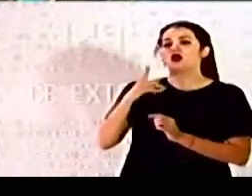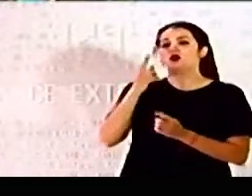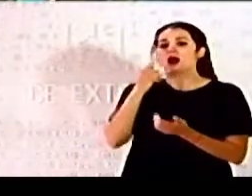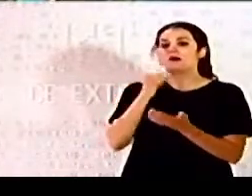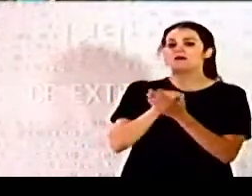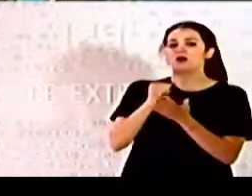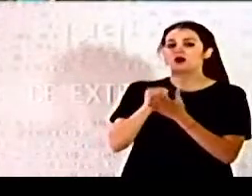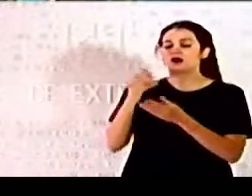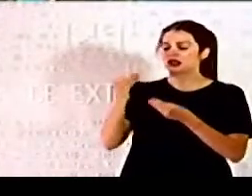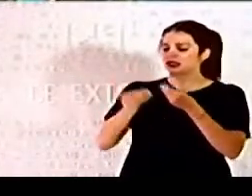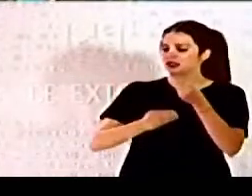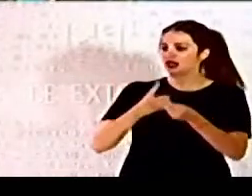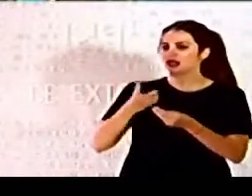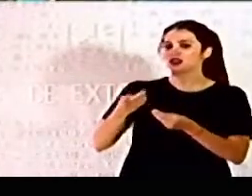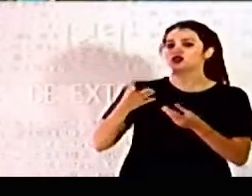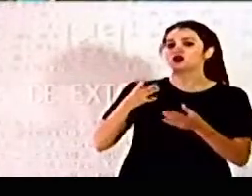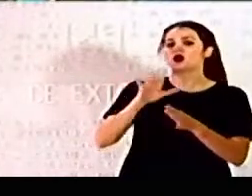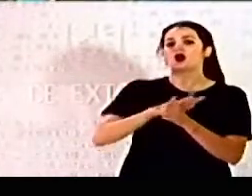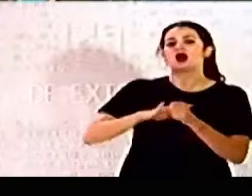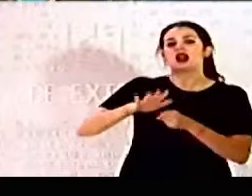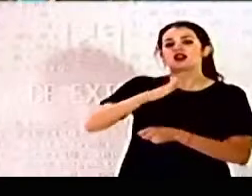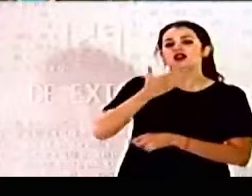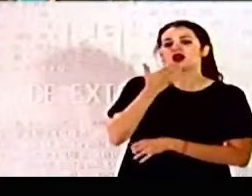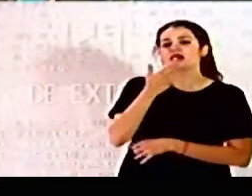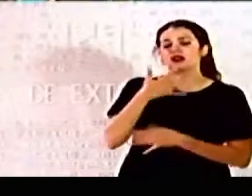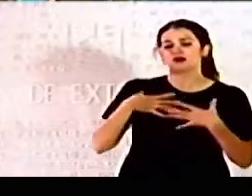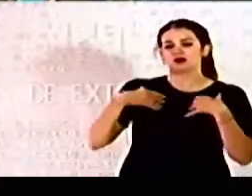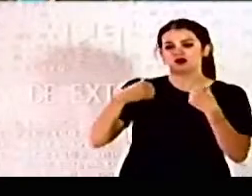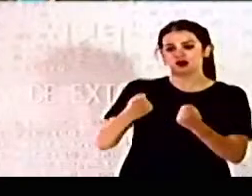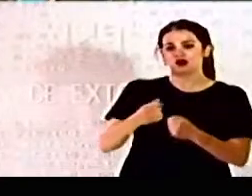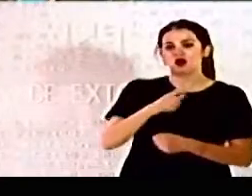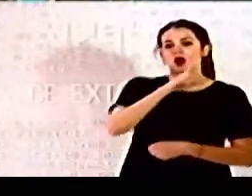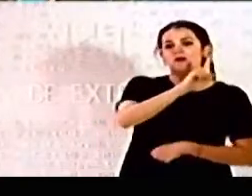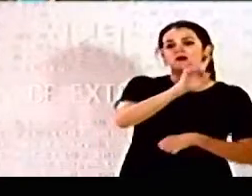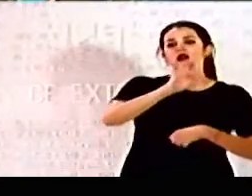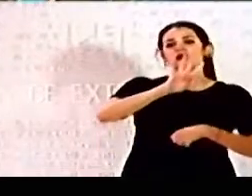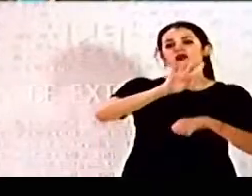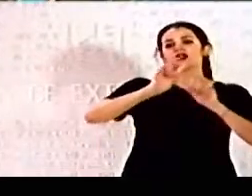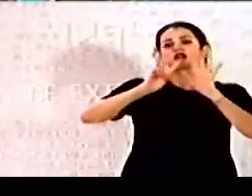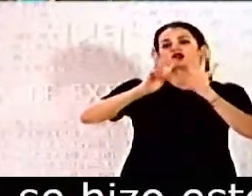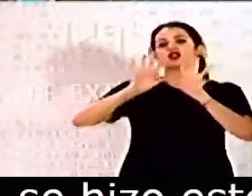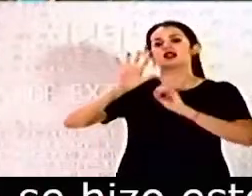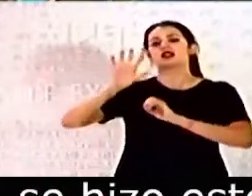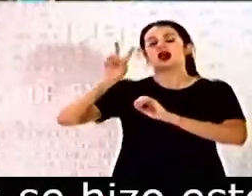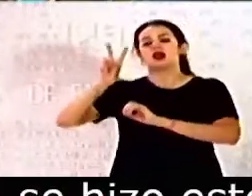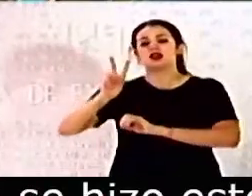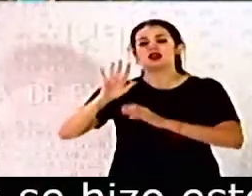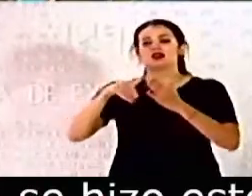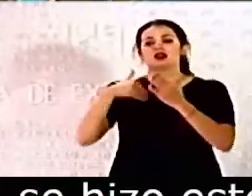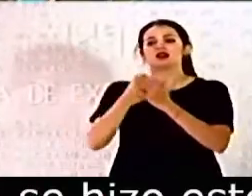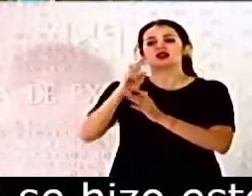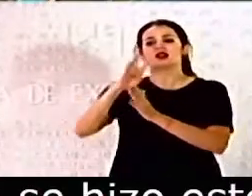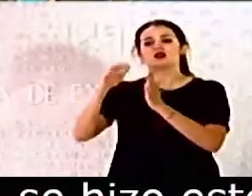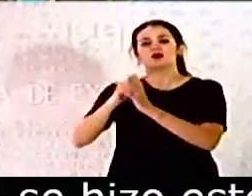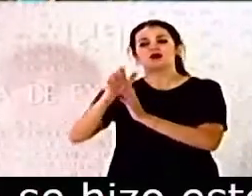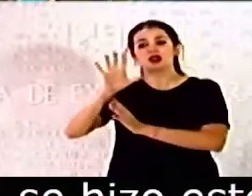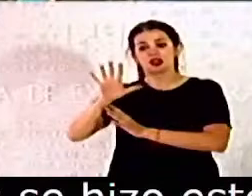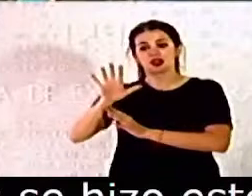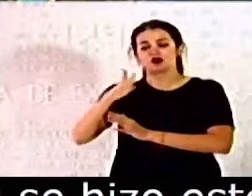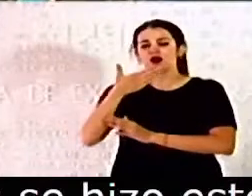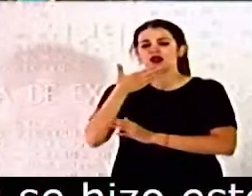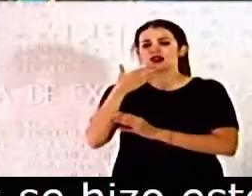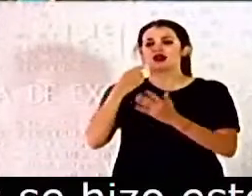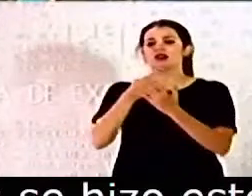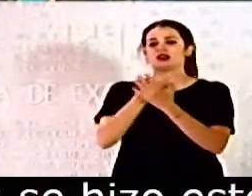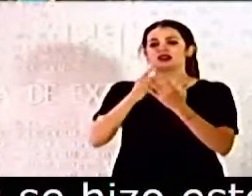esta semana, era para el tramo de edad entre 1982 y 2005. Eso significa hasta niños mayores de 16 años. Sí. Aquí